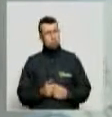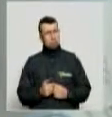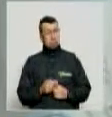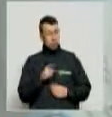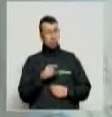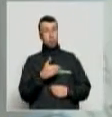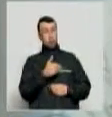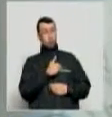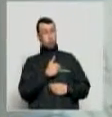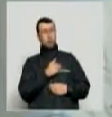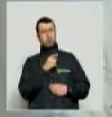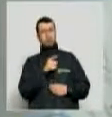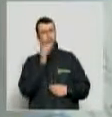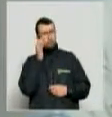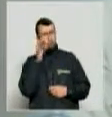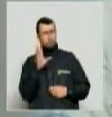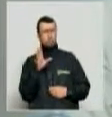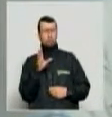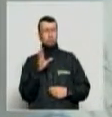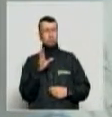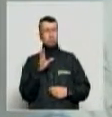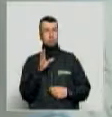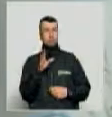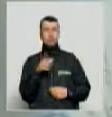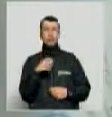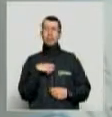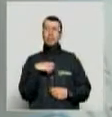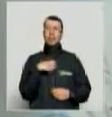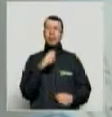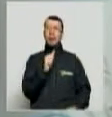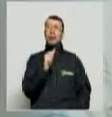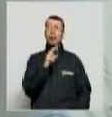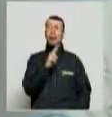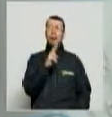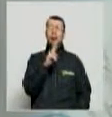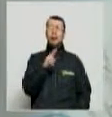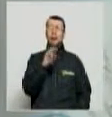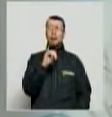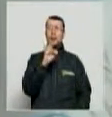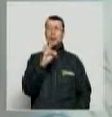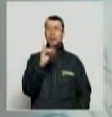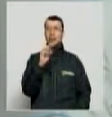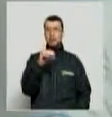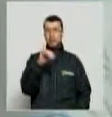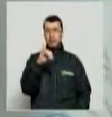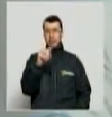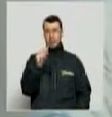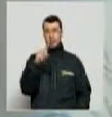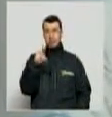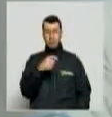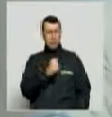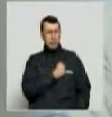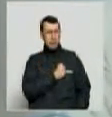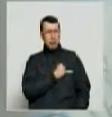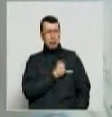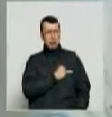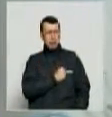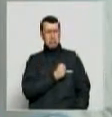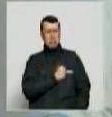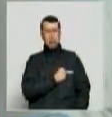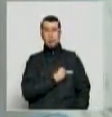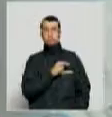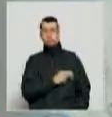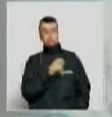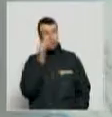corazón tiene un fenómeno que se llaman arritmias cardíacas, que quiere decir que los latidos cardíacos no son los adecuados y que está latiendo ya sea